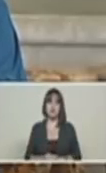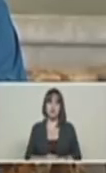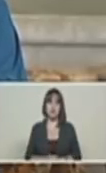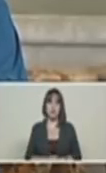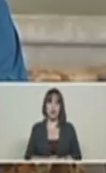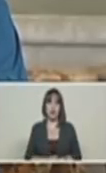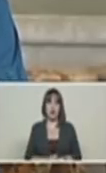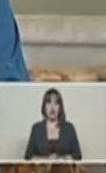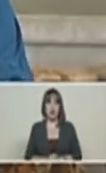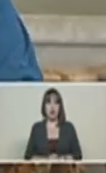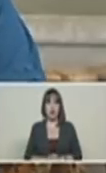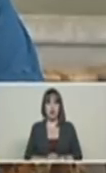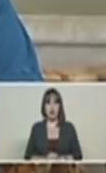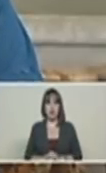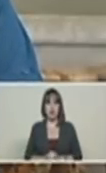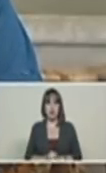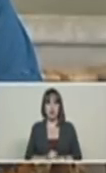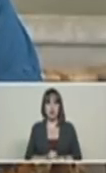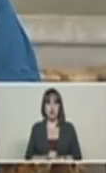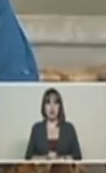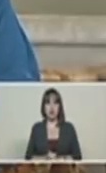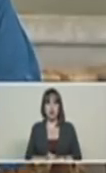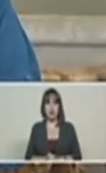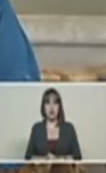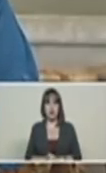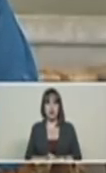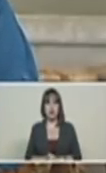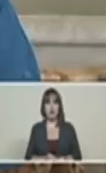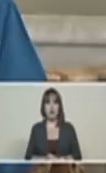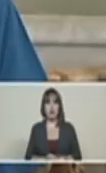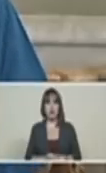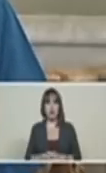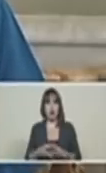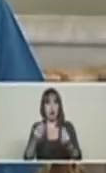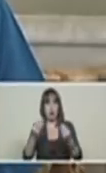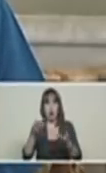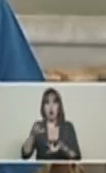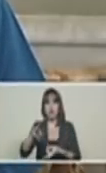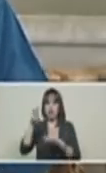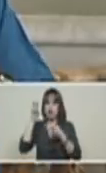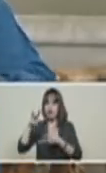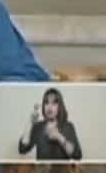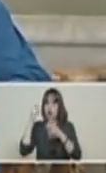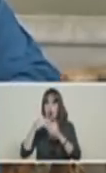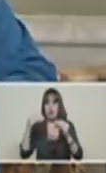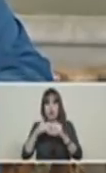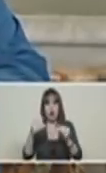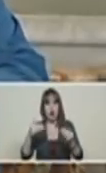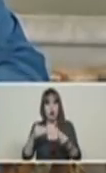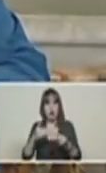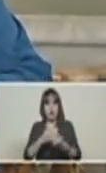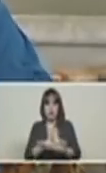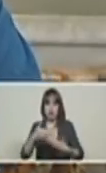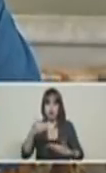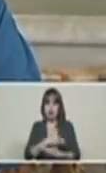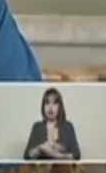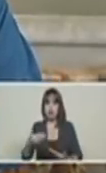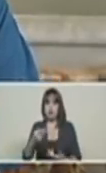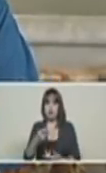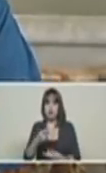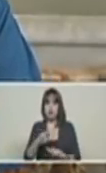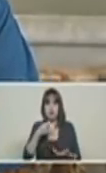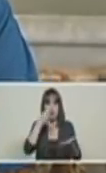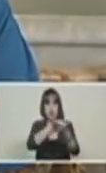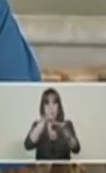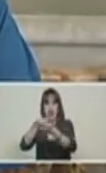país. Y esos ingresos en dólares, 1.000, 2.000, 3.000 millones, ¿para quién va? Para el pueblo. ¿Convertido en qué?